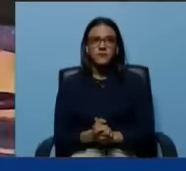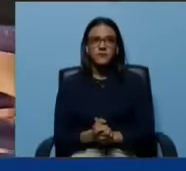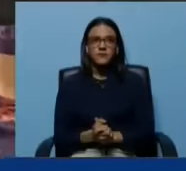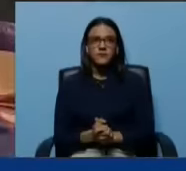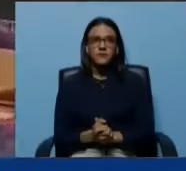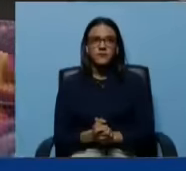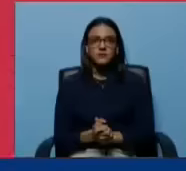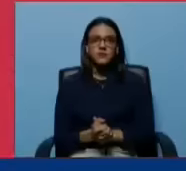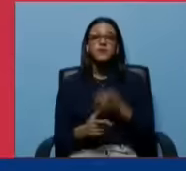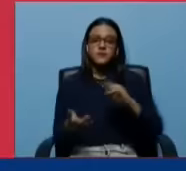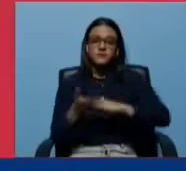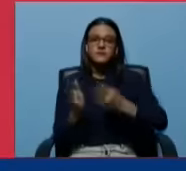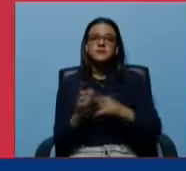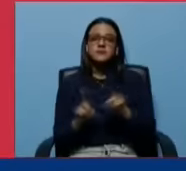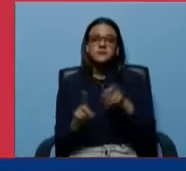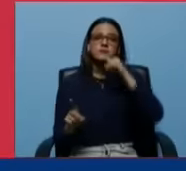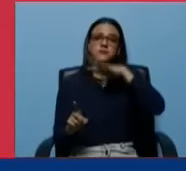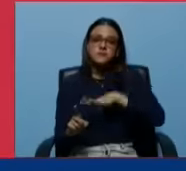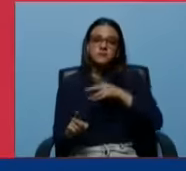es la historia que todos conocemos.